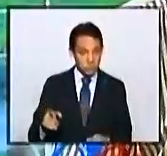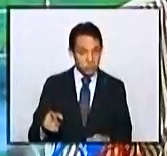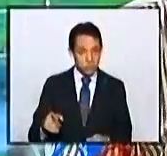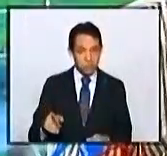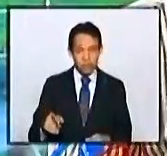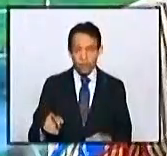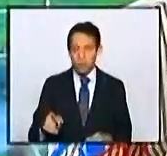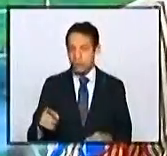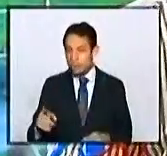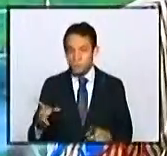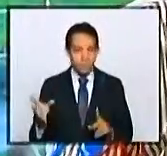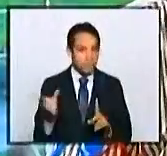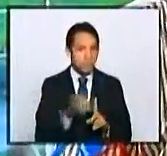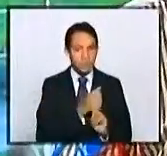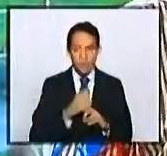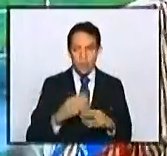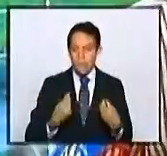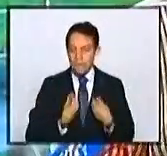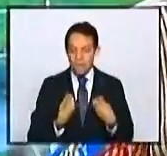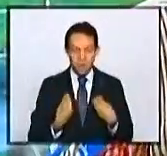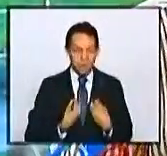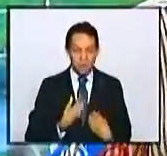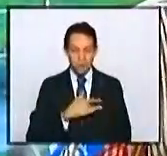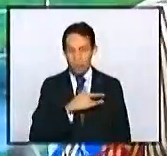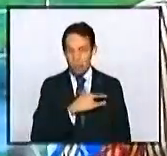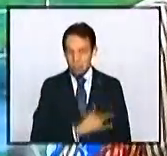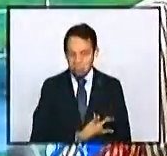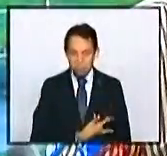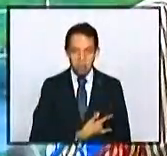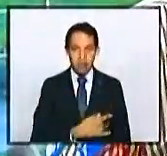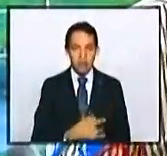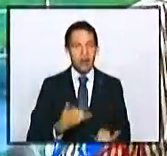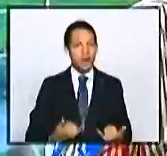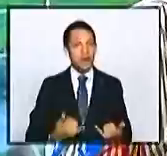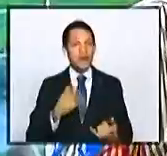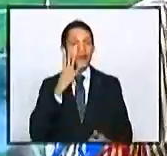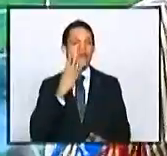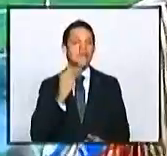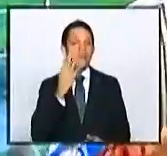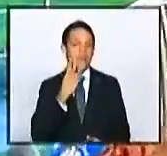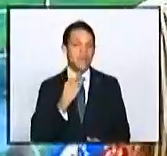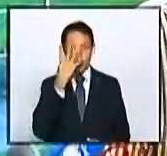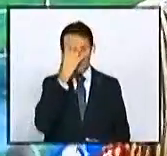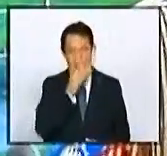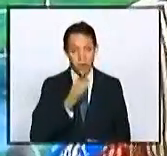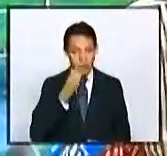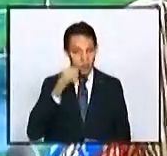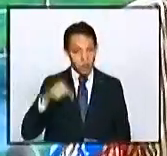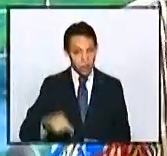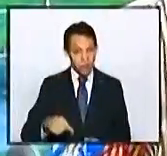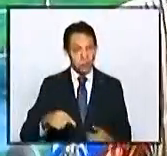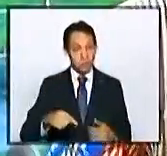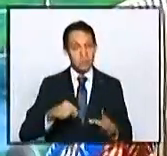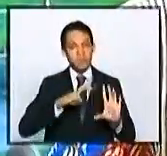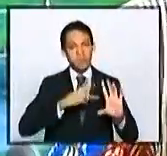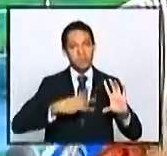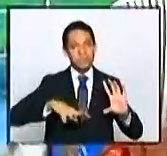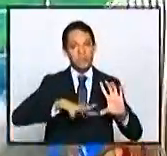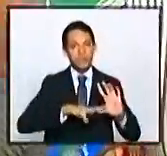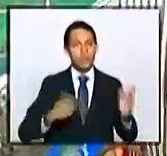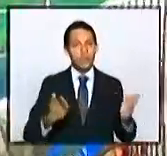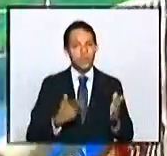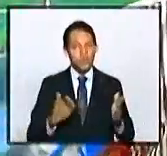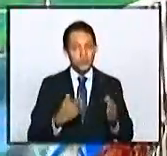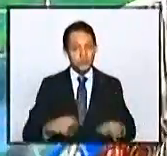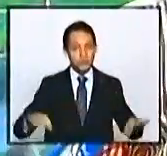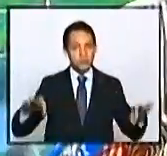le encuentran sentido a su vida. Tengo una experiencia muy gratificante, ya ocurrida en este parque médico.